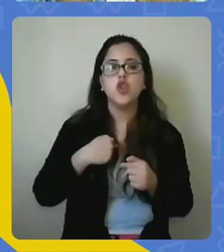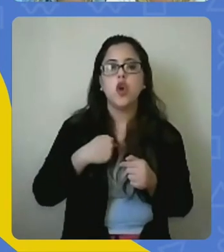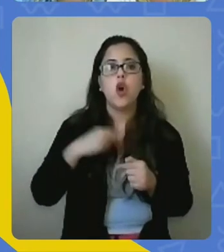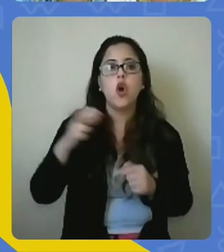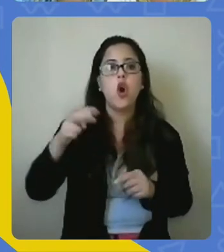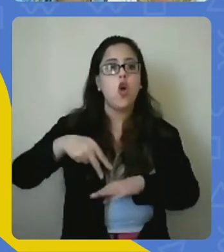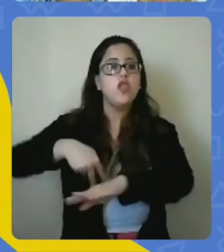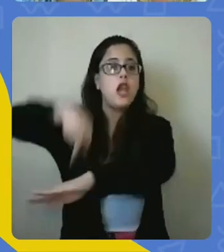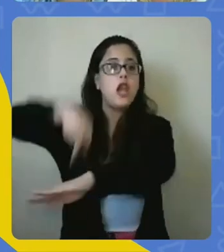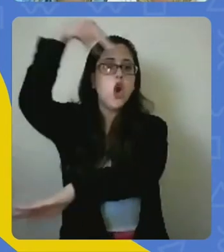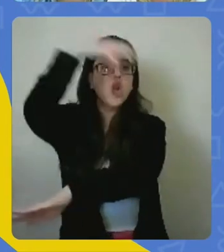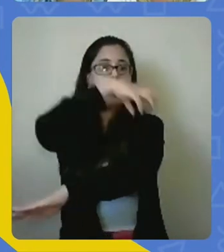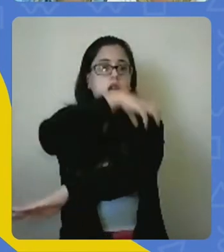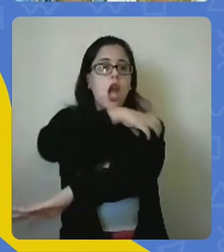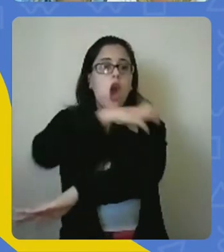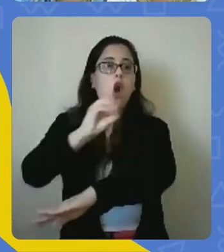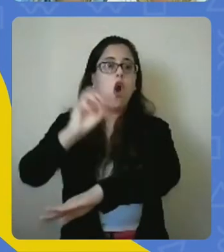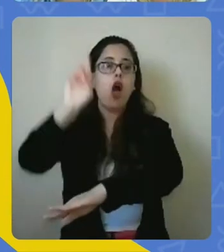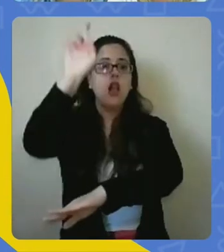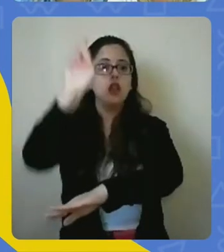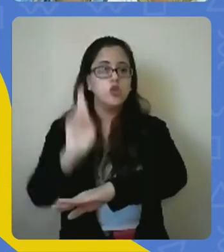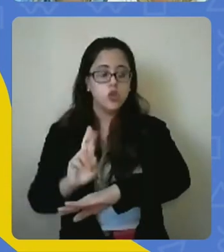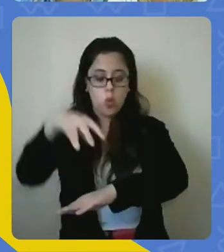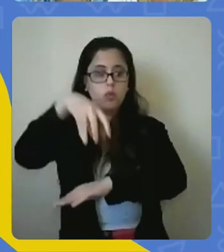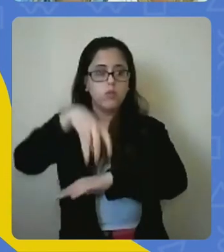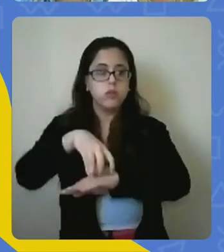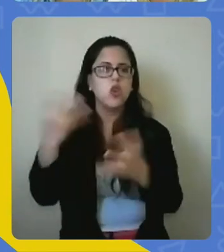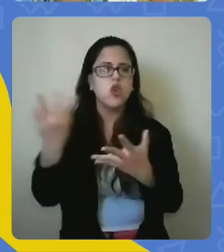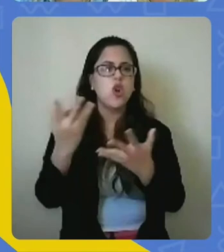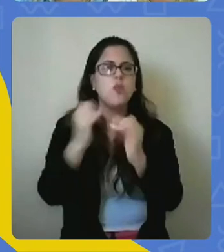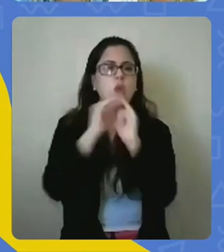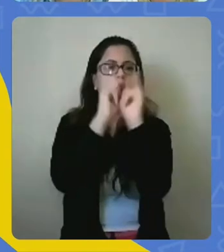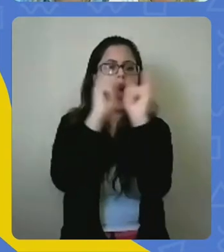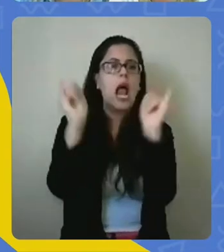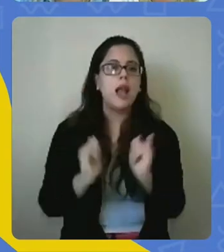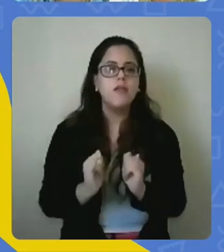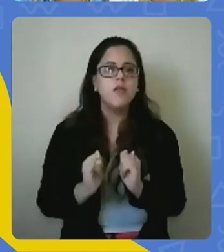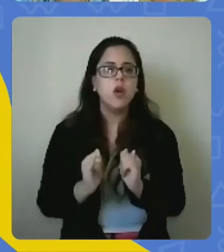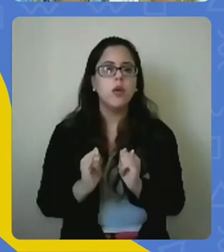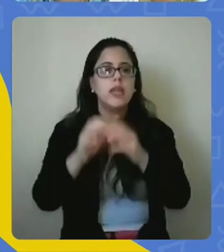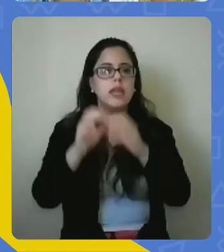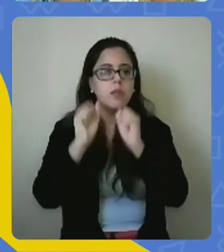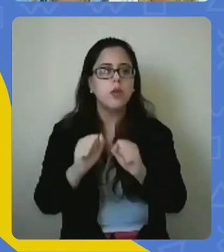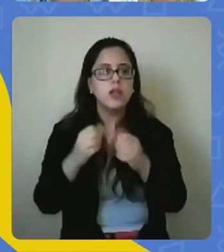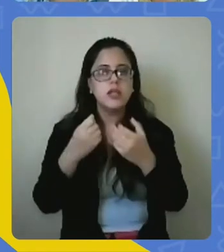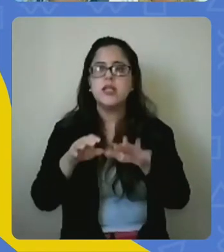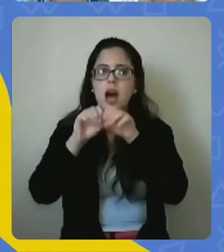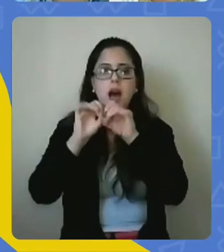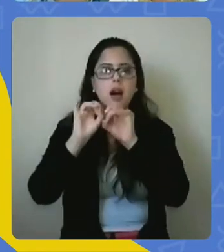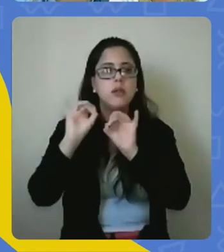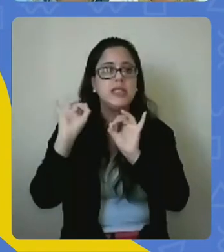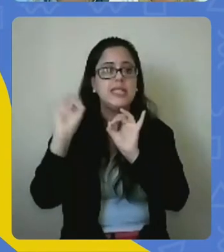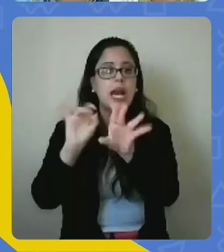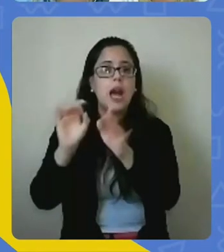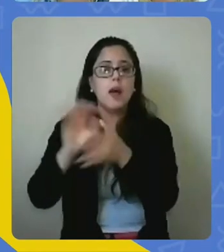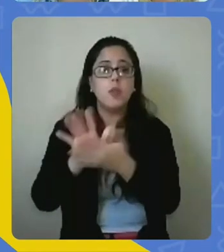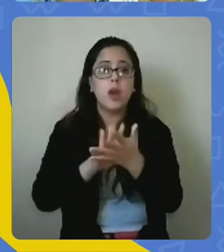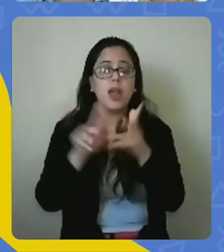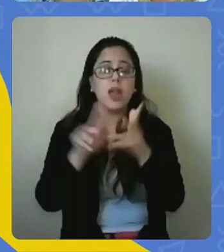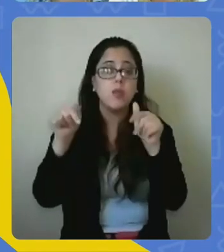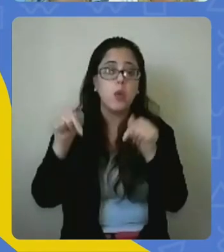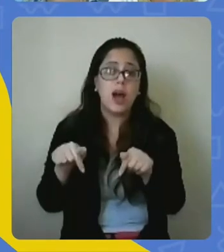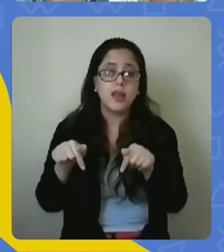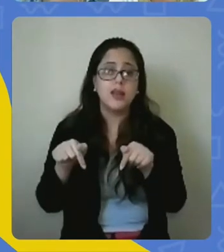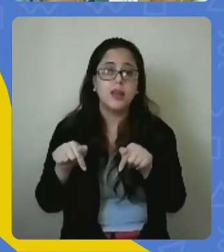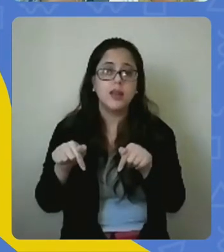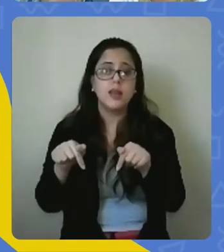sur, cómo va a ser el método o la forma en la que hacerlos llegar. Sabemos acá, por lo menos chicas, acá como estamos en